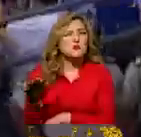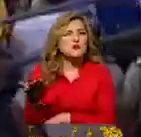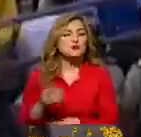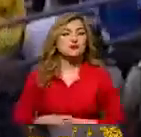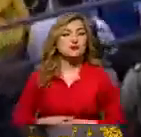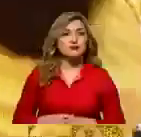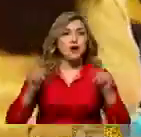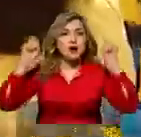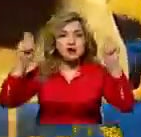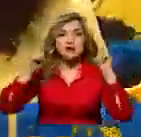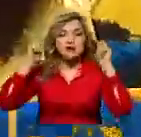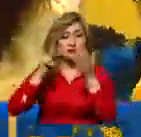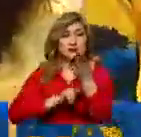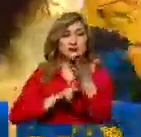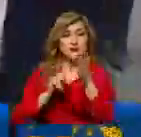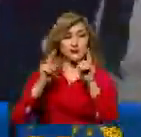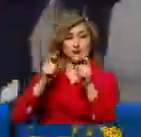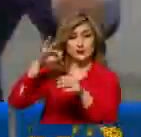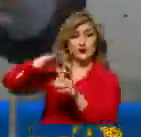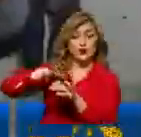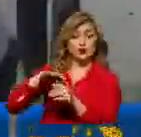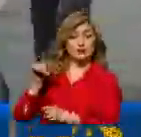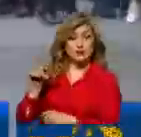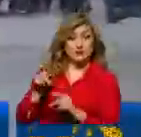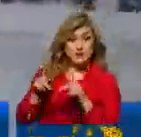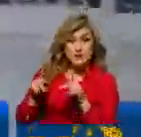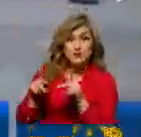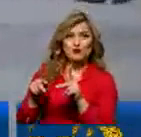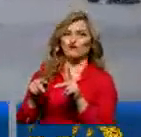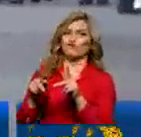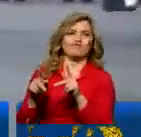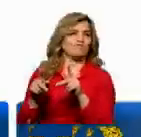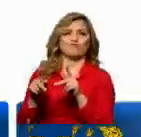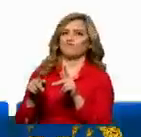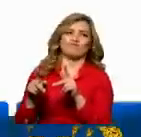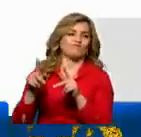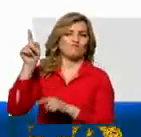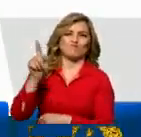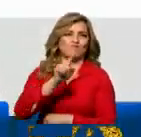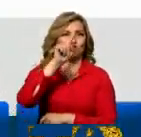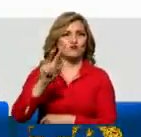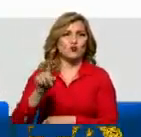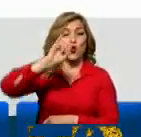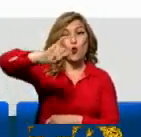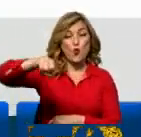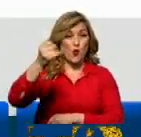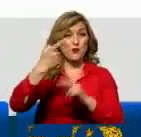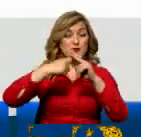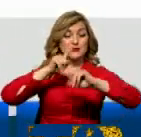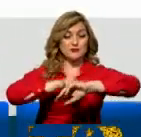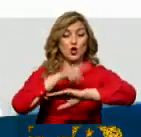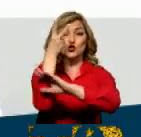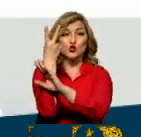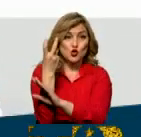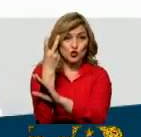Estos mítines tradicionales en las campañas electorales no están permitidos y no deberían darse a partir de este jueves, cuando a las 0 horas